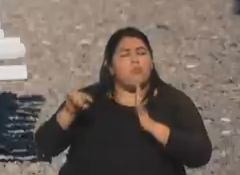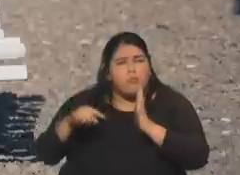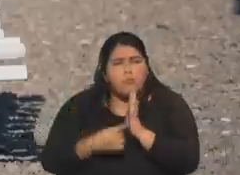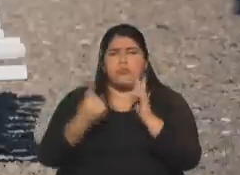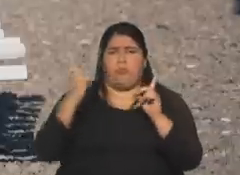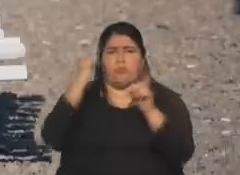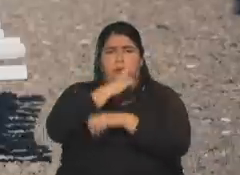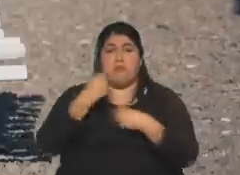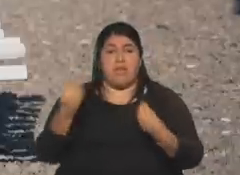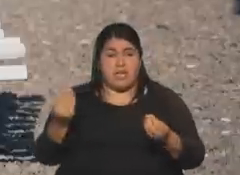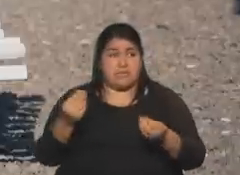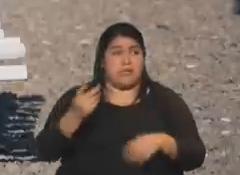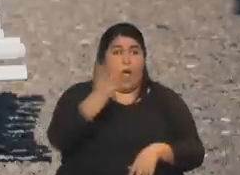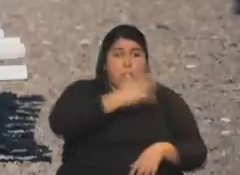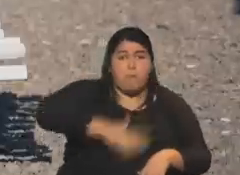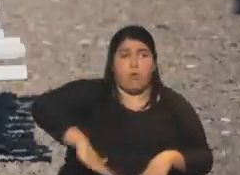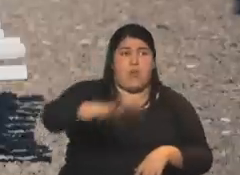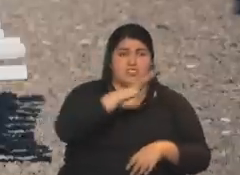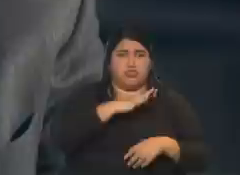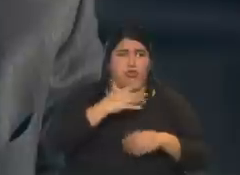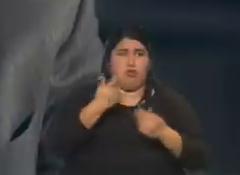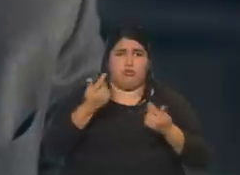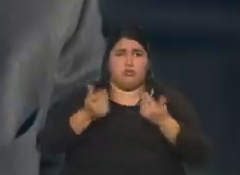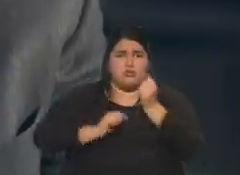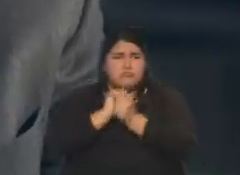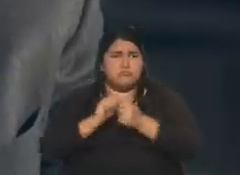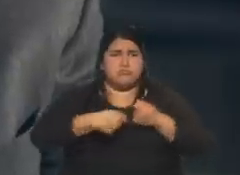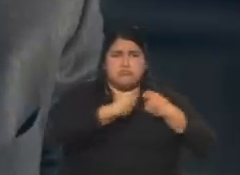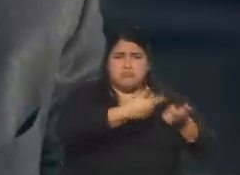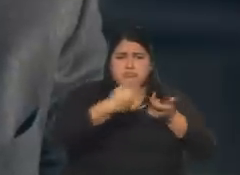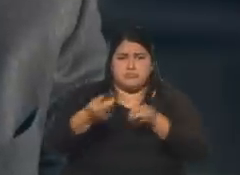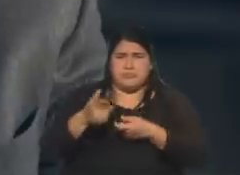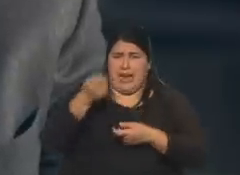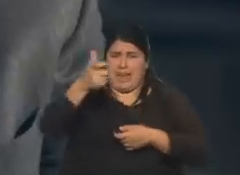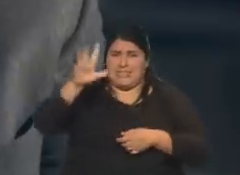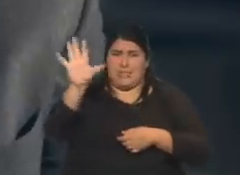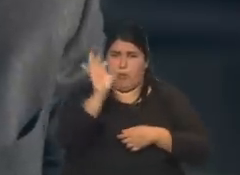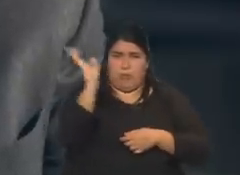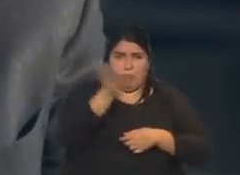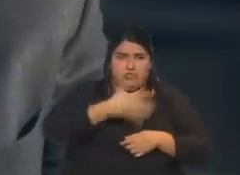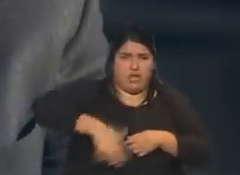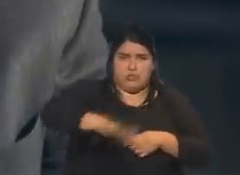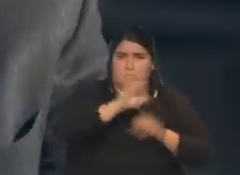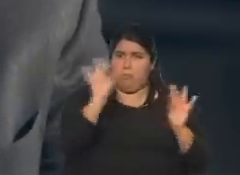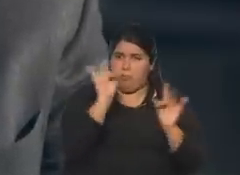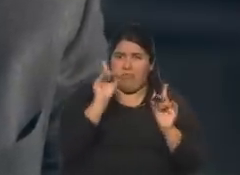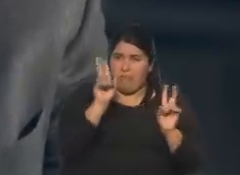a un porcentaje importante de su población, por lo menos el 50%? Sí, en parte es porque